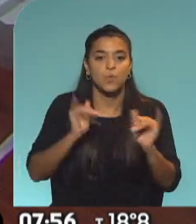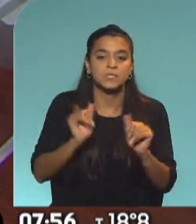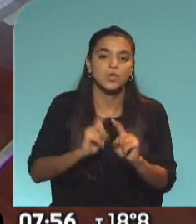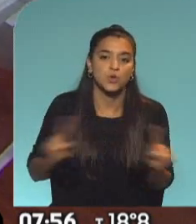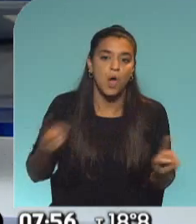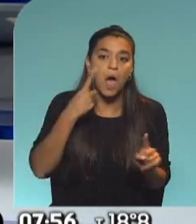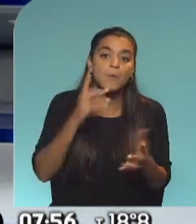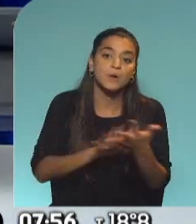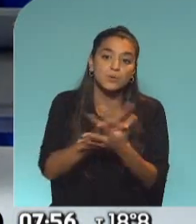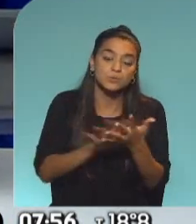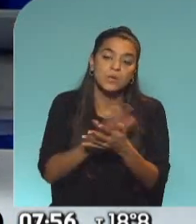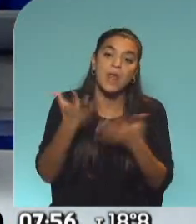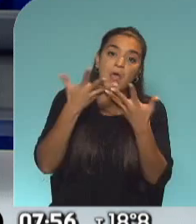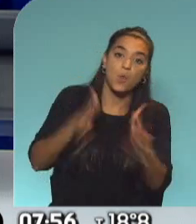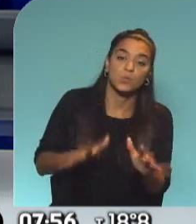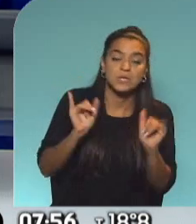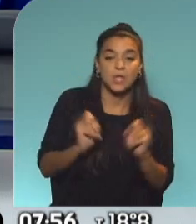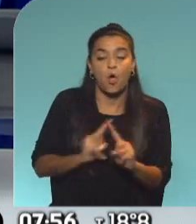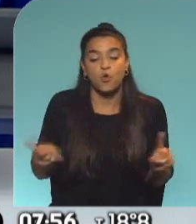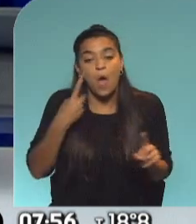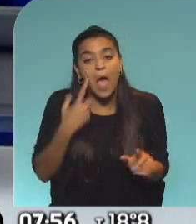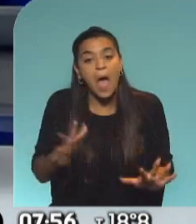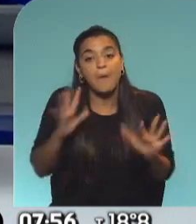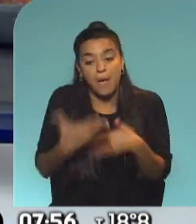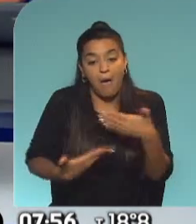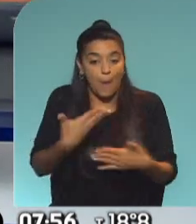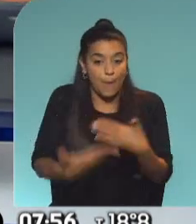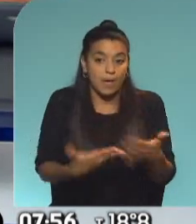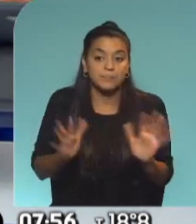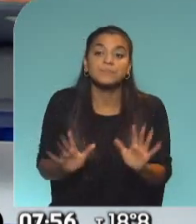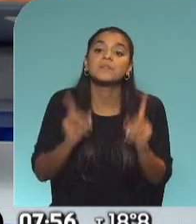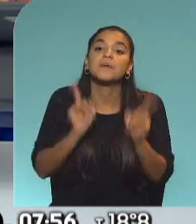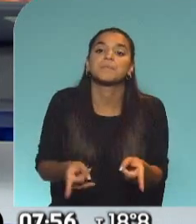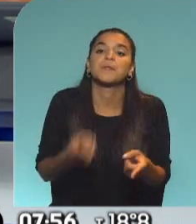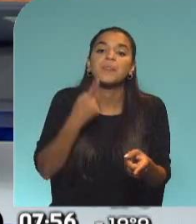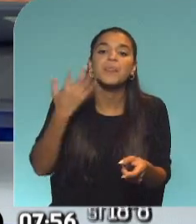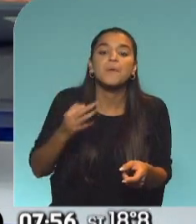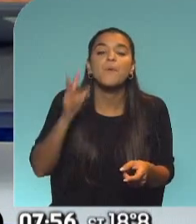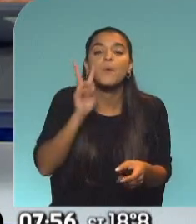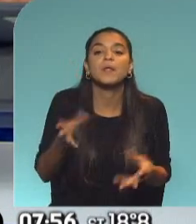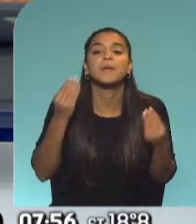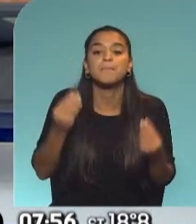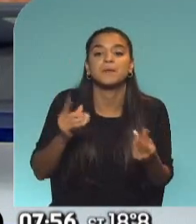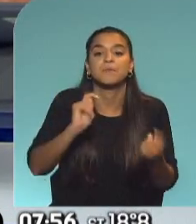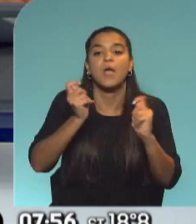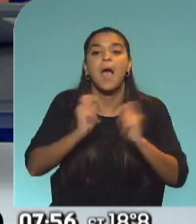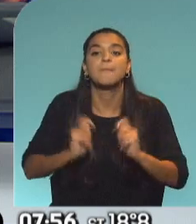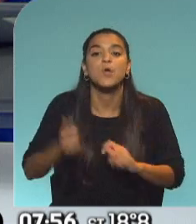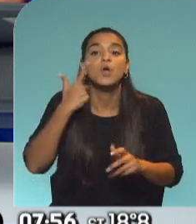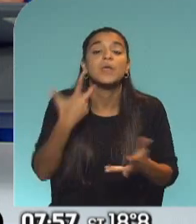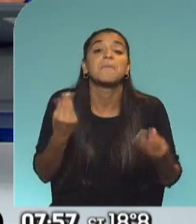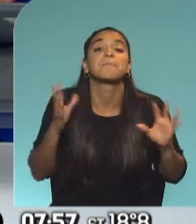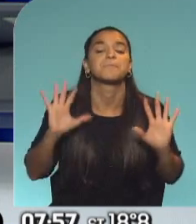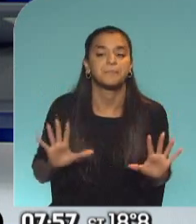resuelve renunciar a la postulación no se avanza con hay que averiguar de todos modos qué es lo que pasa con estas modificaciones en